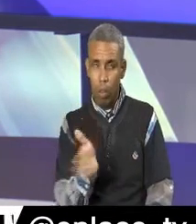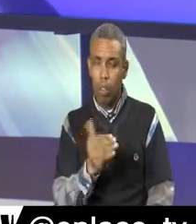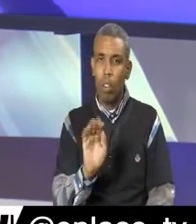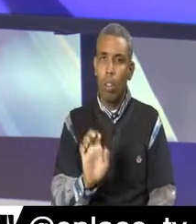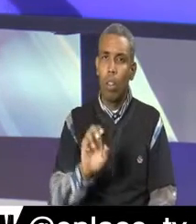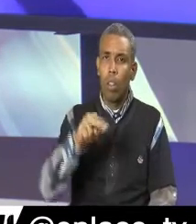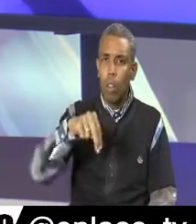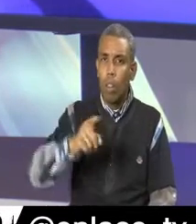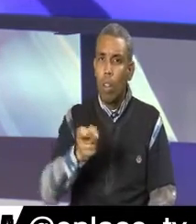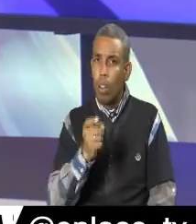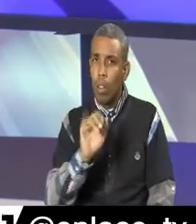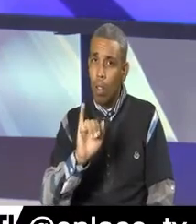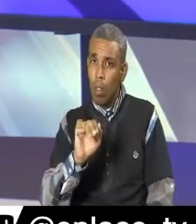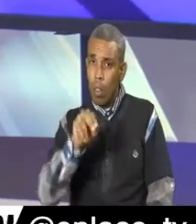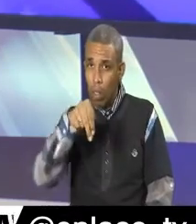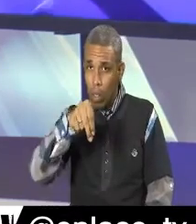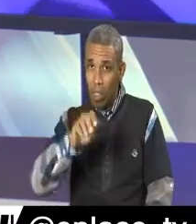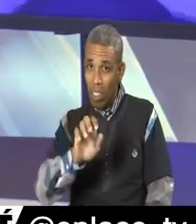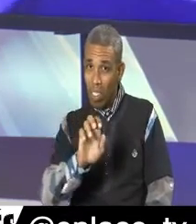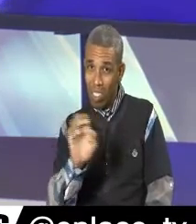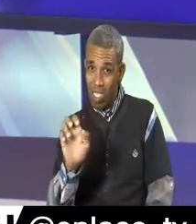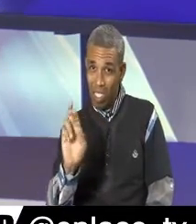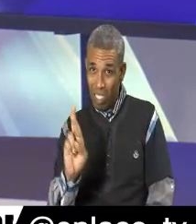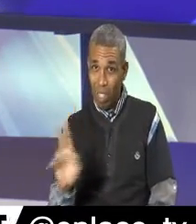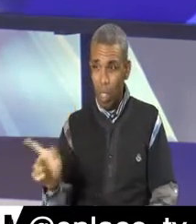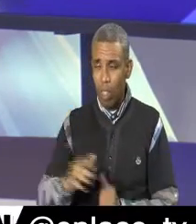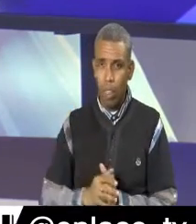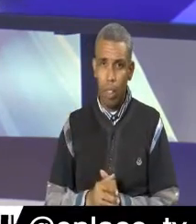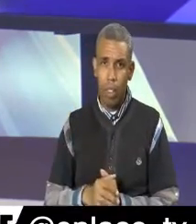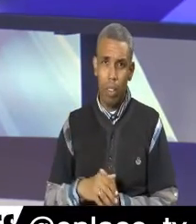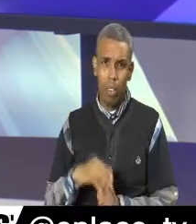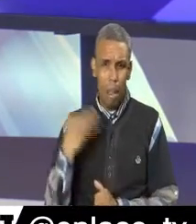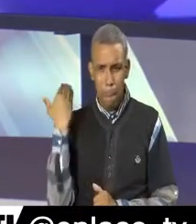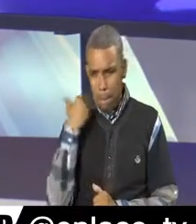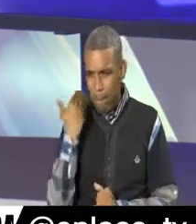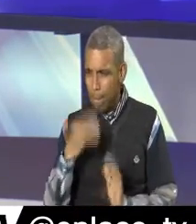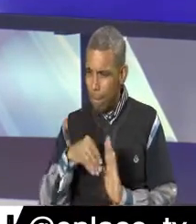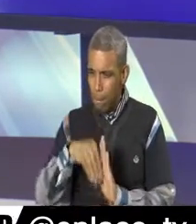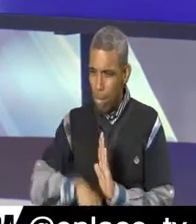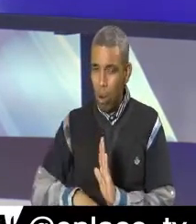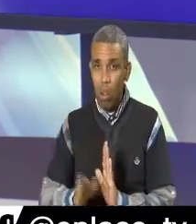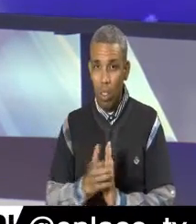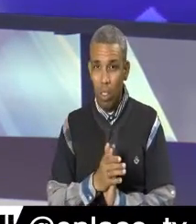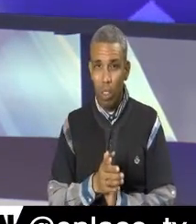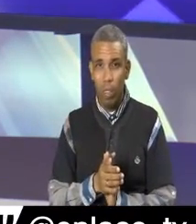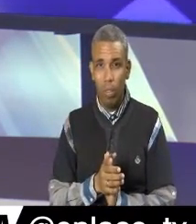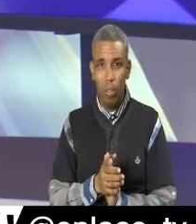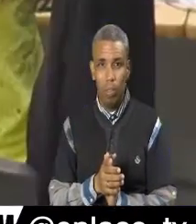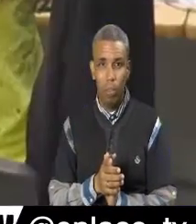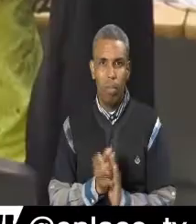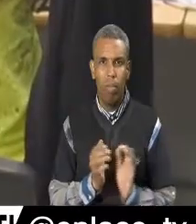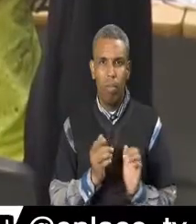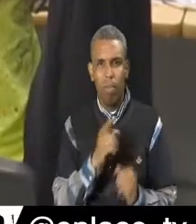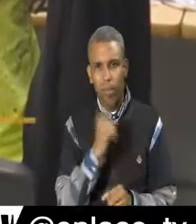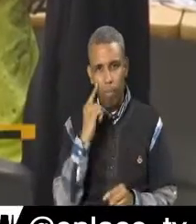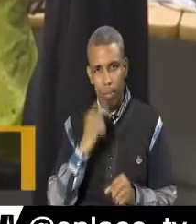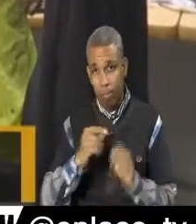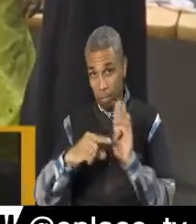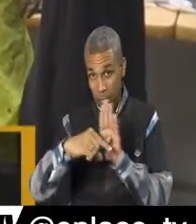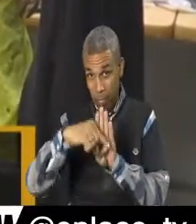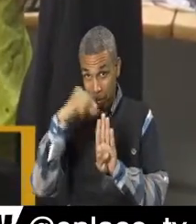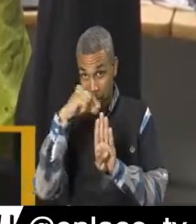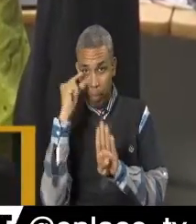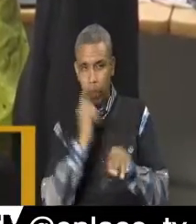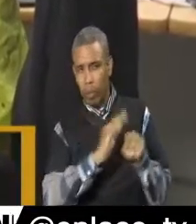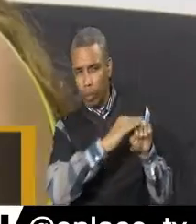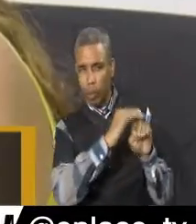le pide a Ecopetrol no decretar la caducidad del contrato del intercambiador de la Virgen de la Gran Vía Yuma. Las directivas de la Cámara